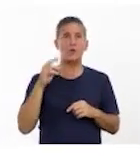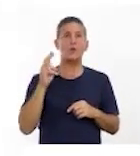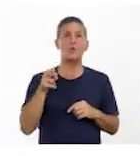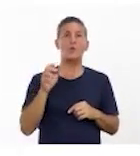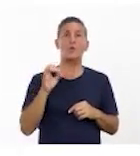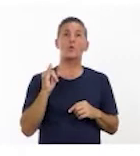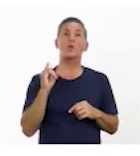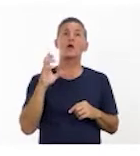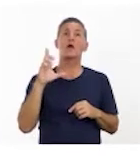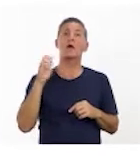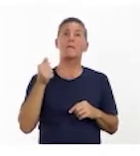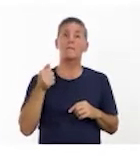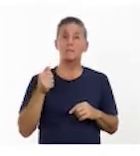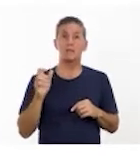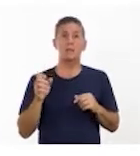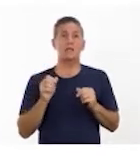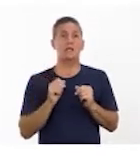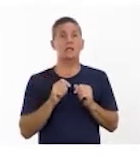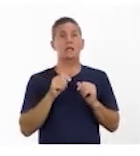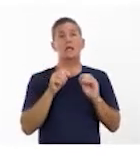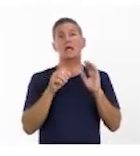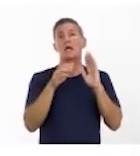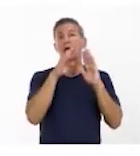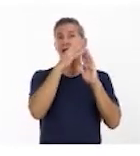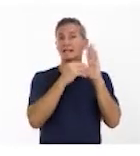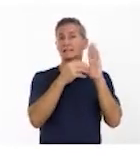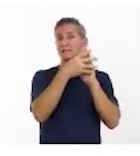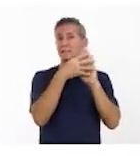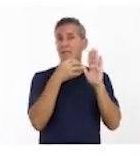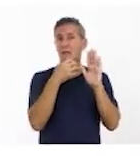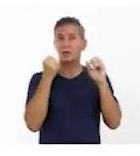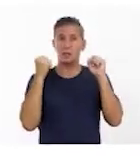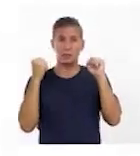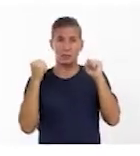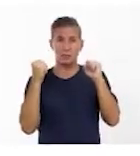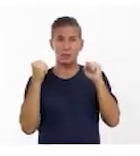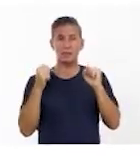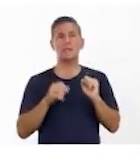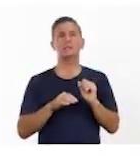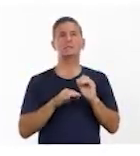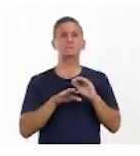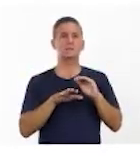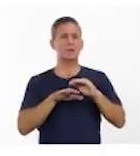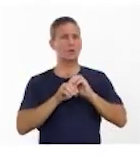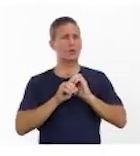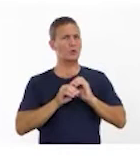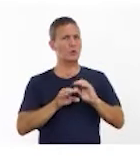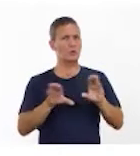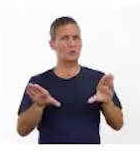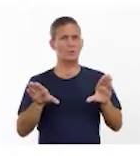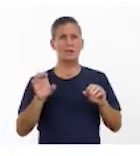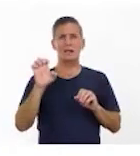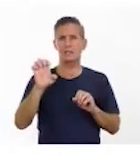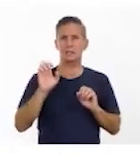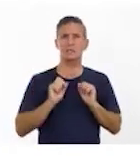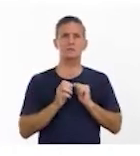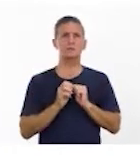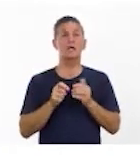simplificada de una pila, interpretar la tabla de potenciales estándar de electrodo.